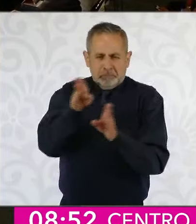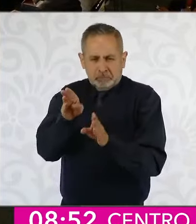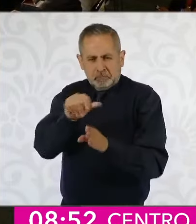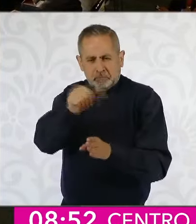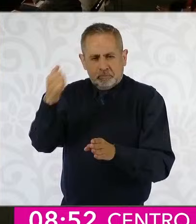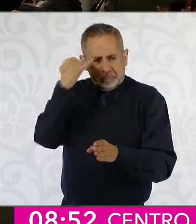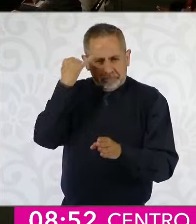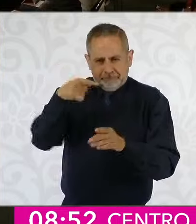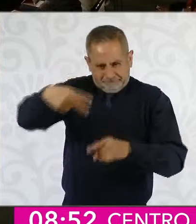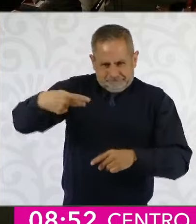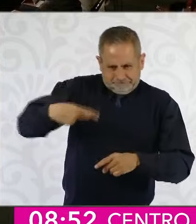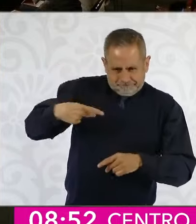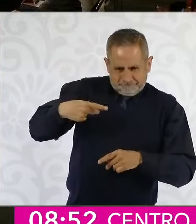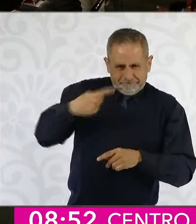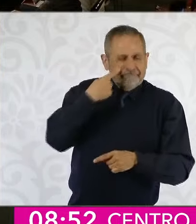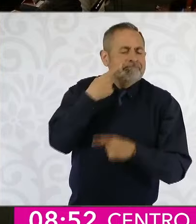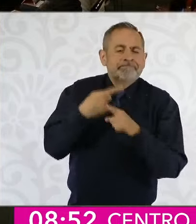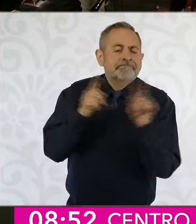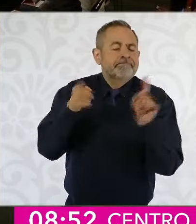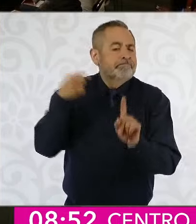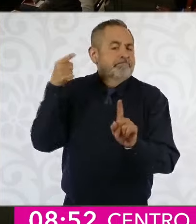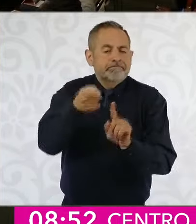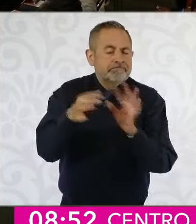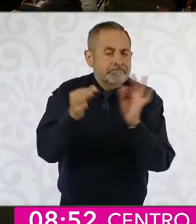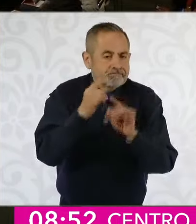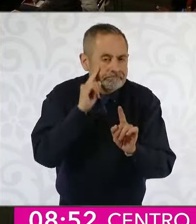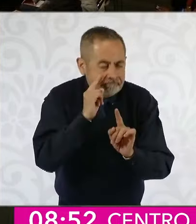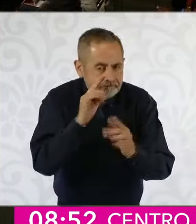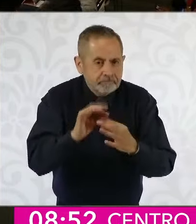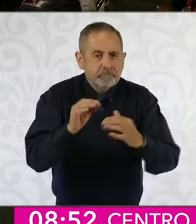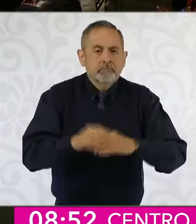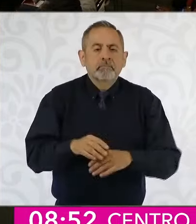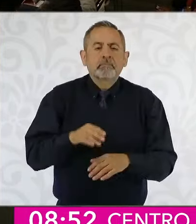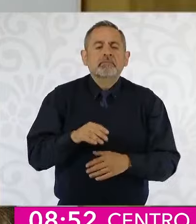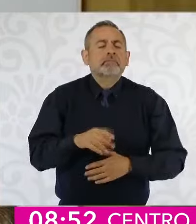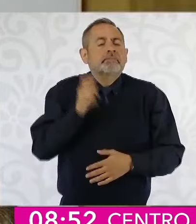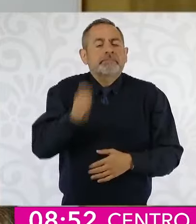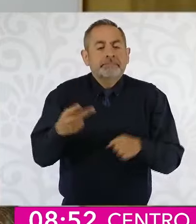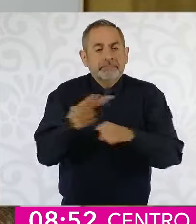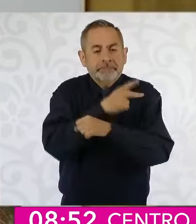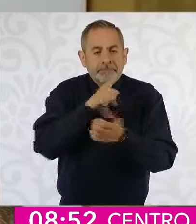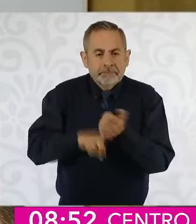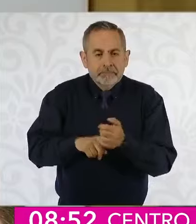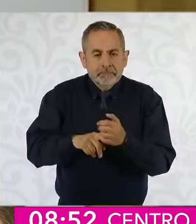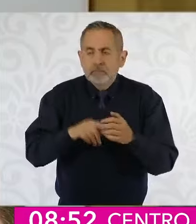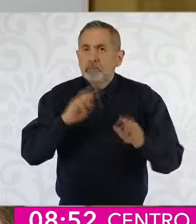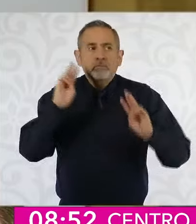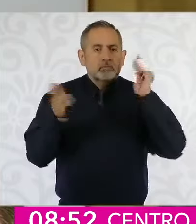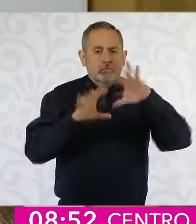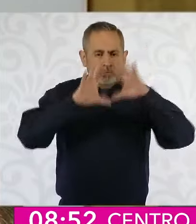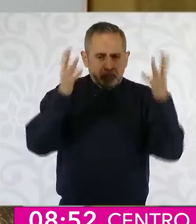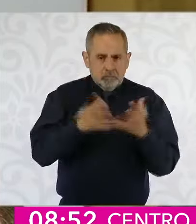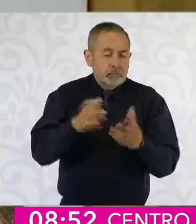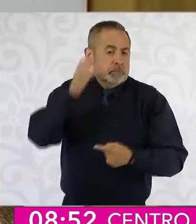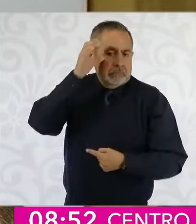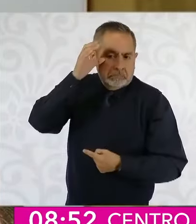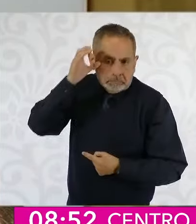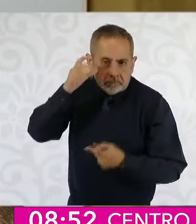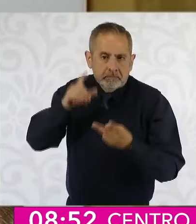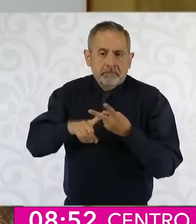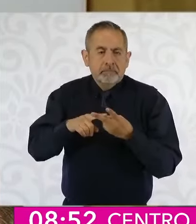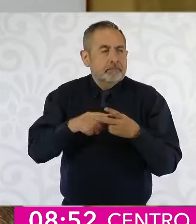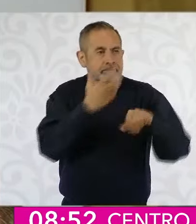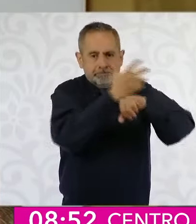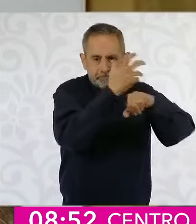contexto la pregunta, y es básicamente en el sentido de lo que está pasando geopolíticamente con China y